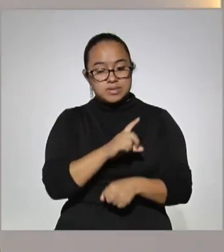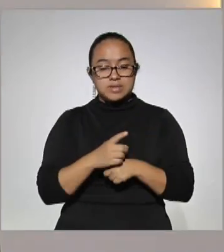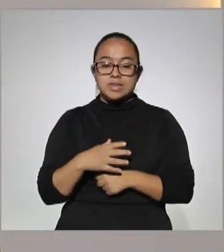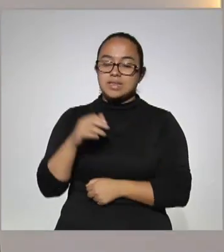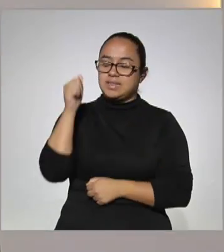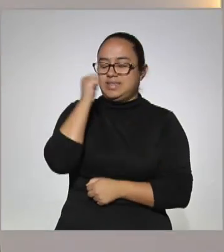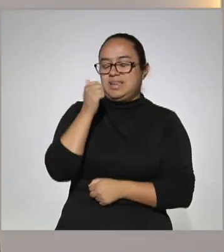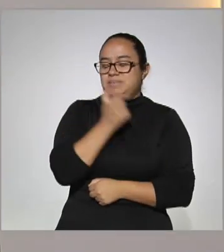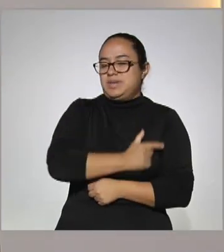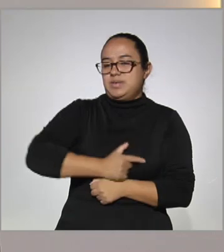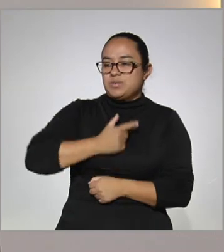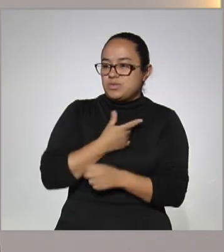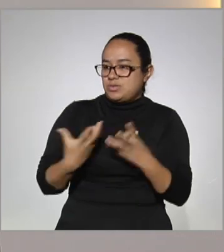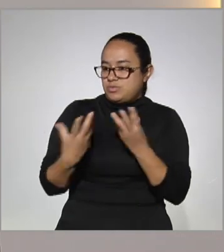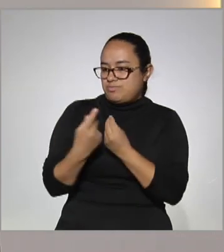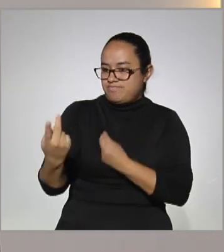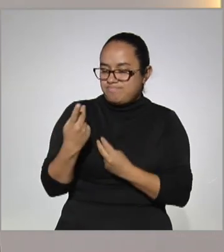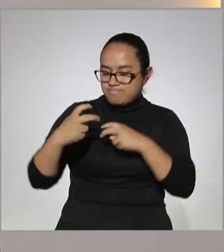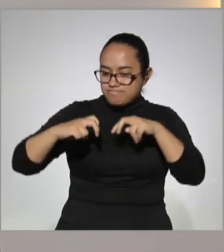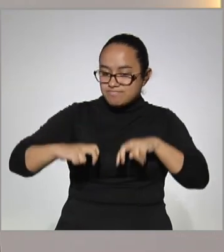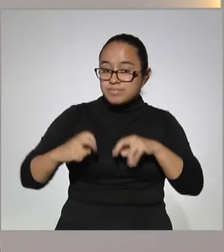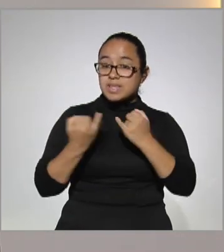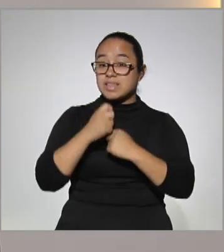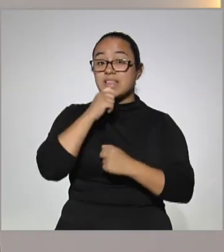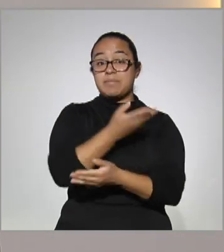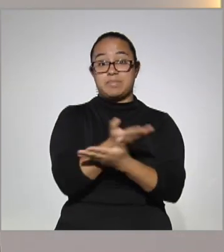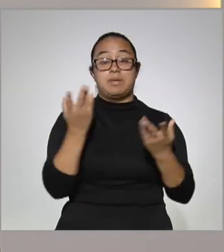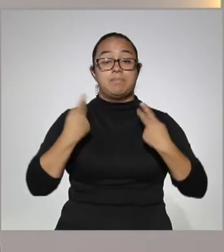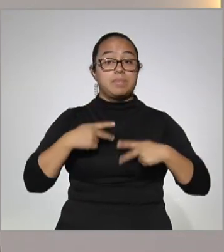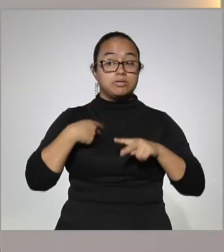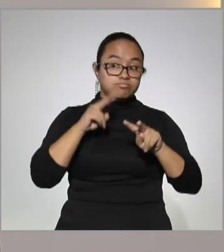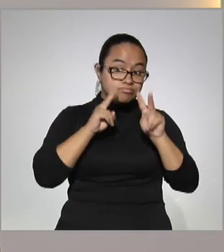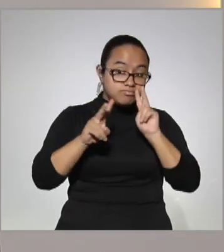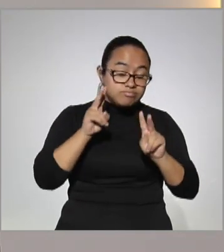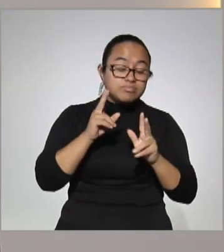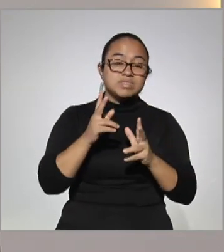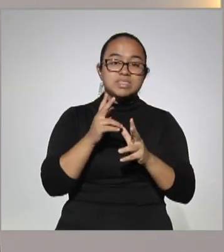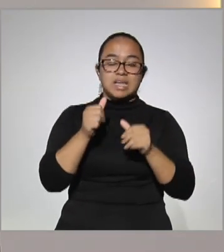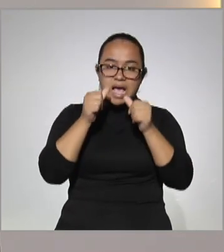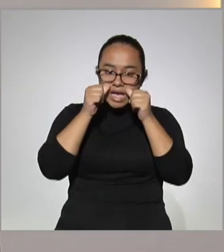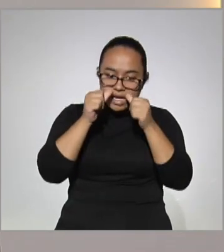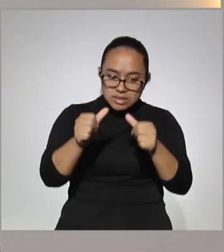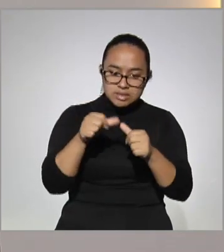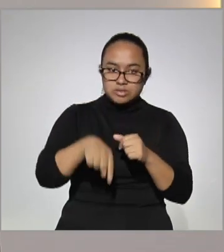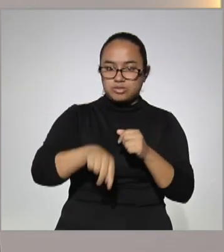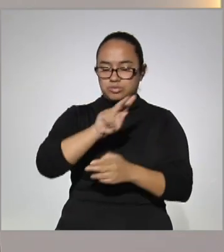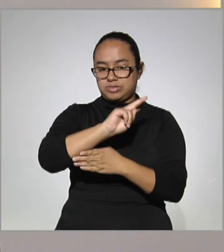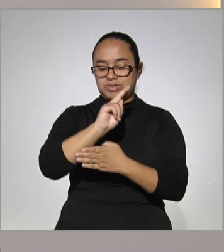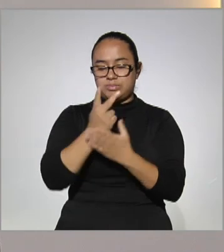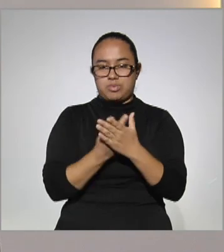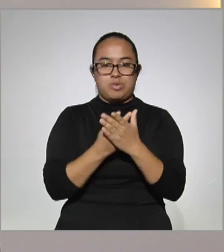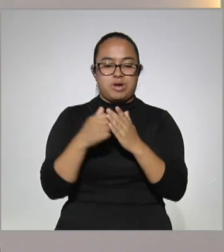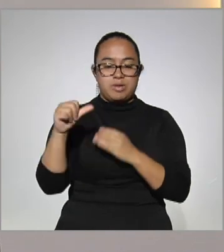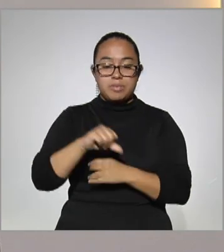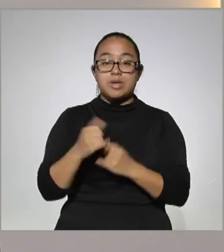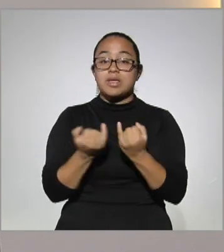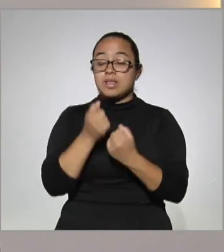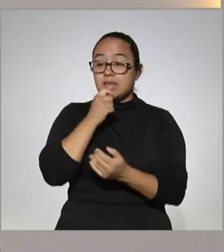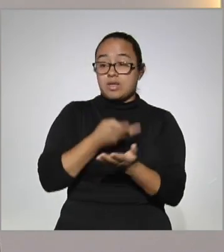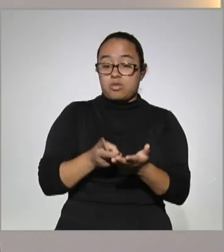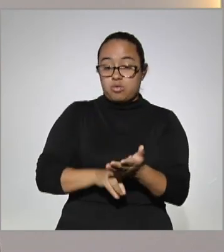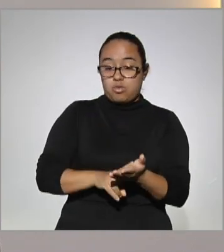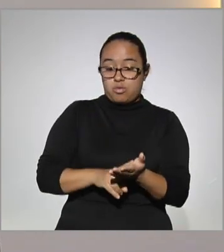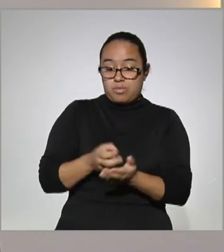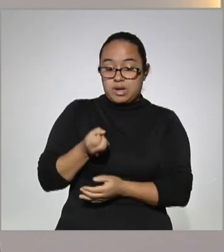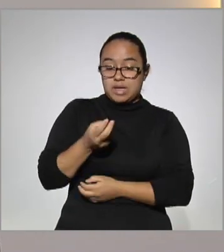el privilegio de estar contigo y por supuesto con toda la audiencia que está pendiente de Diálogos en Confianza y por supuesto doble privilegio al